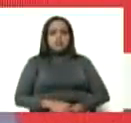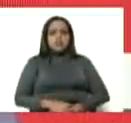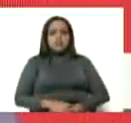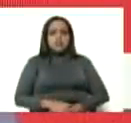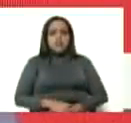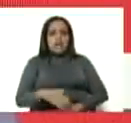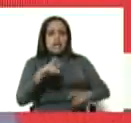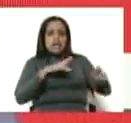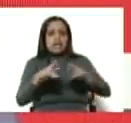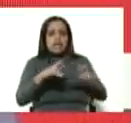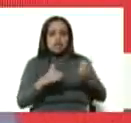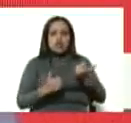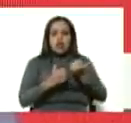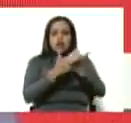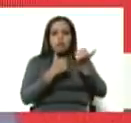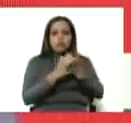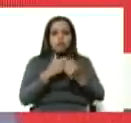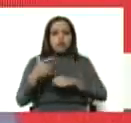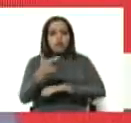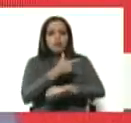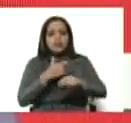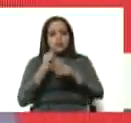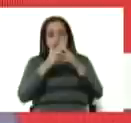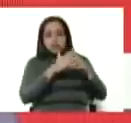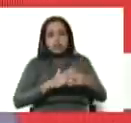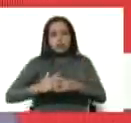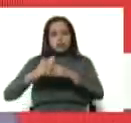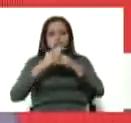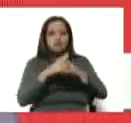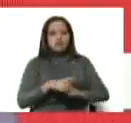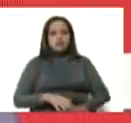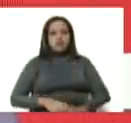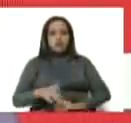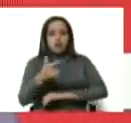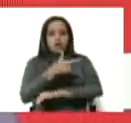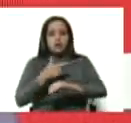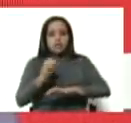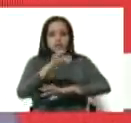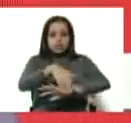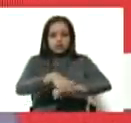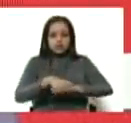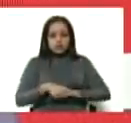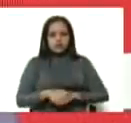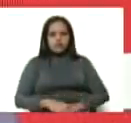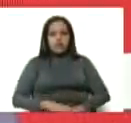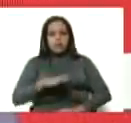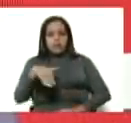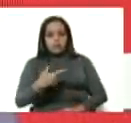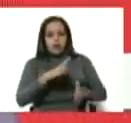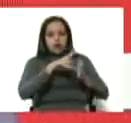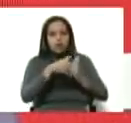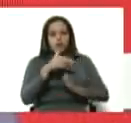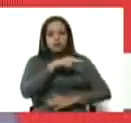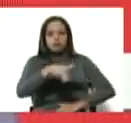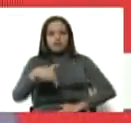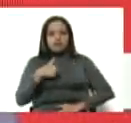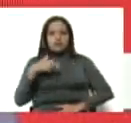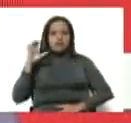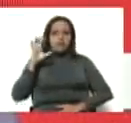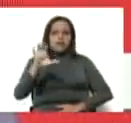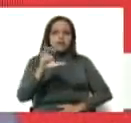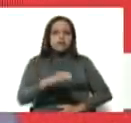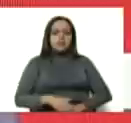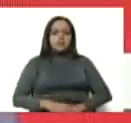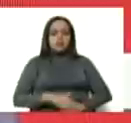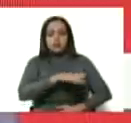conchupancia, en complicidad con el gobierno de los Estados Unidos, con el gobierno del Reino Unido, para despojar a nuestro país de